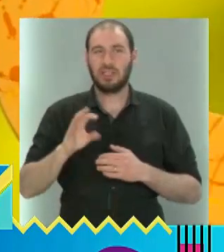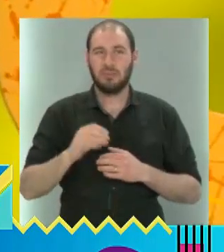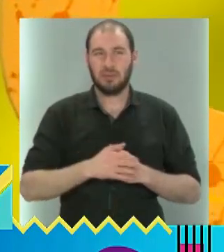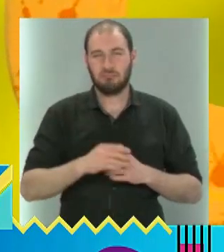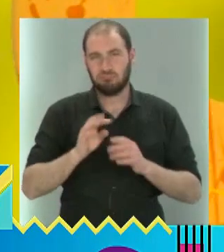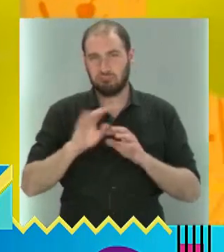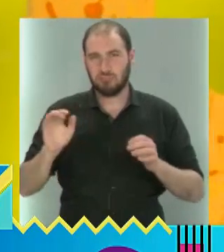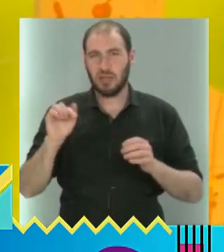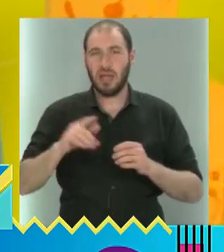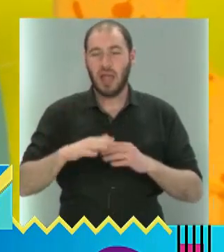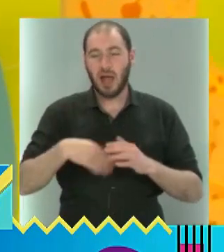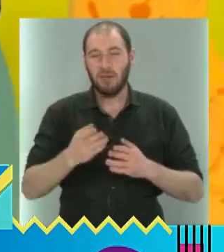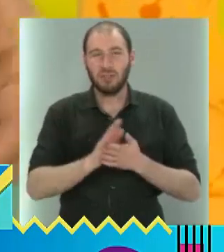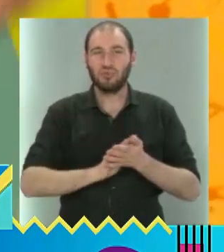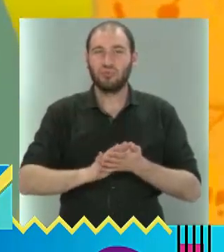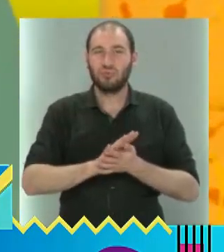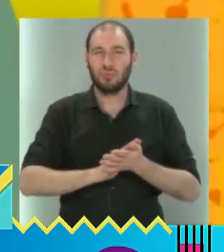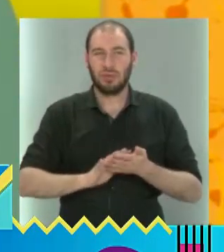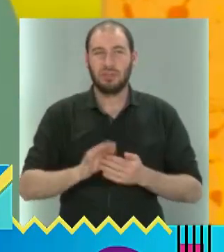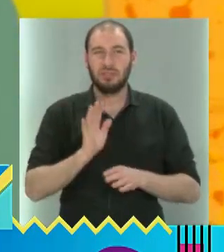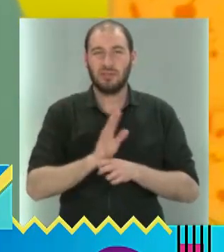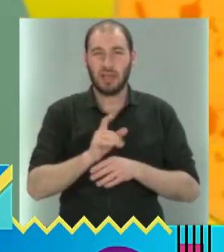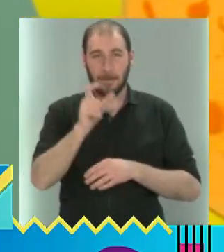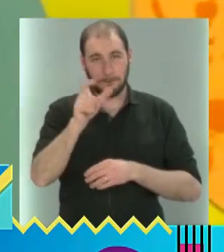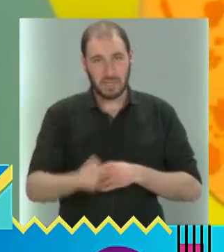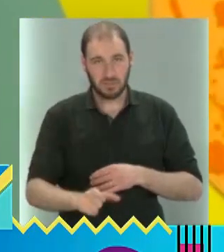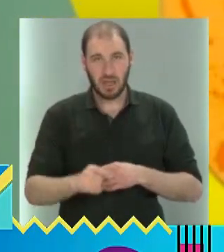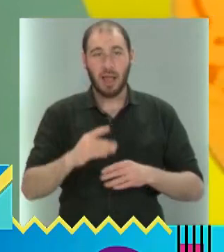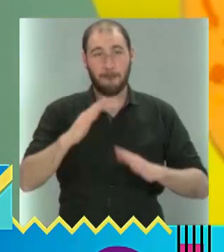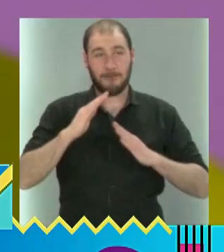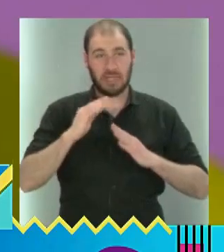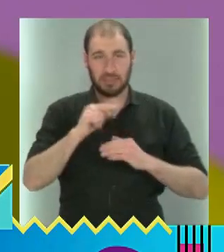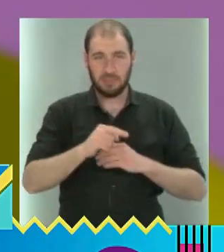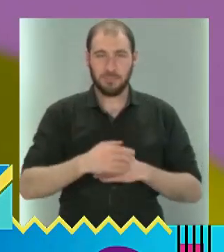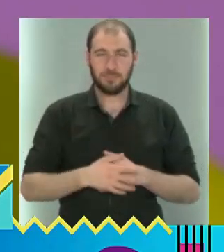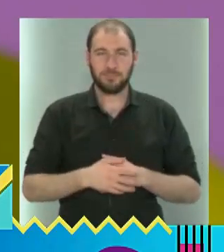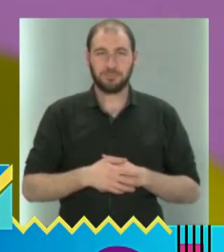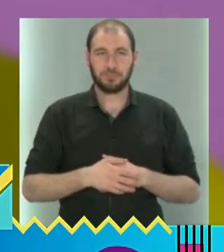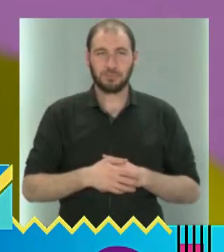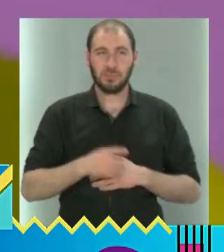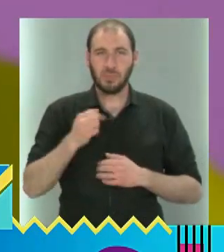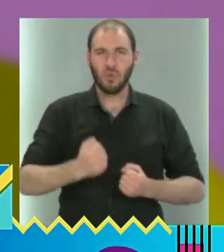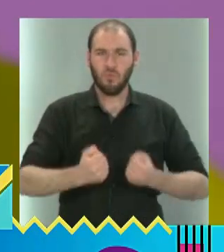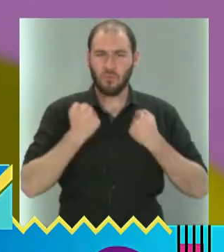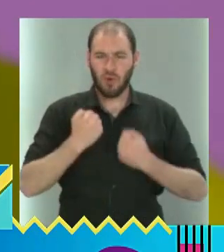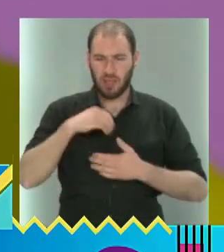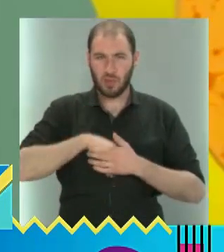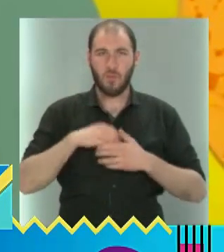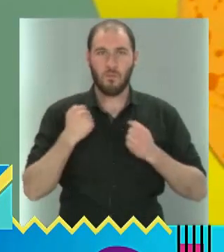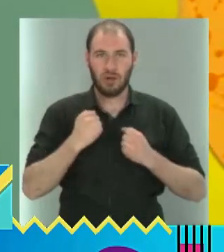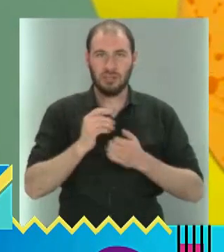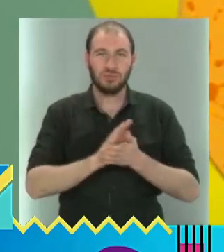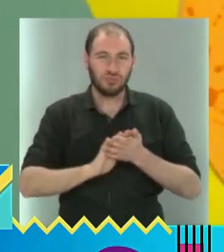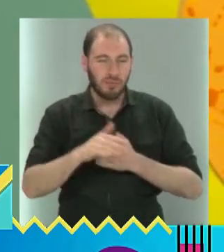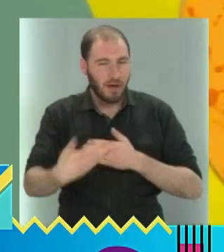Weyu, es decir, exterior suave. Que significa que la persona que hace artes marciales es fuerte interiormente y